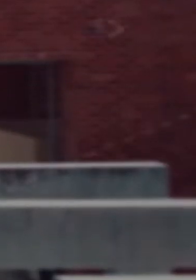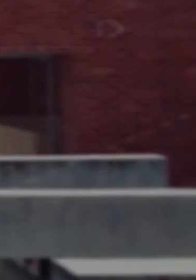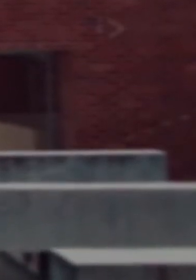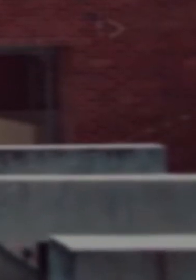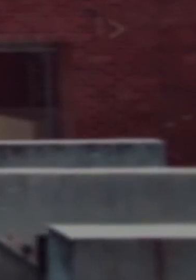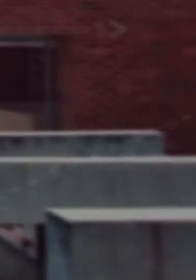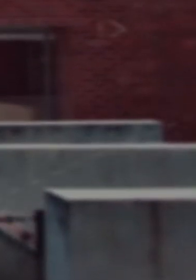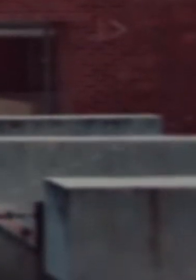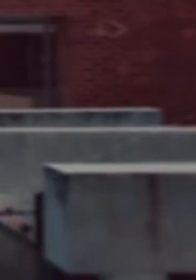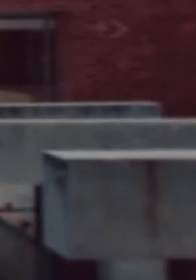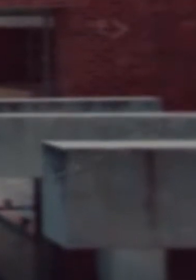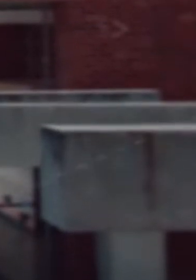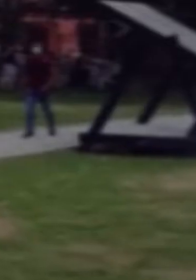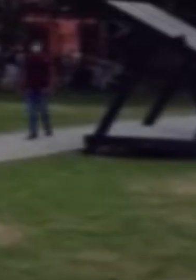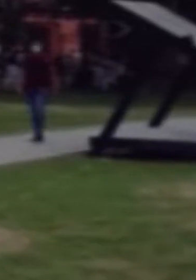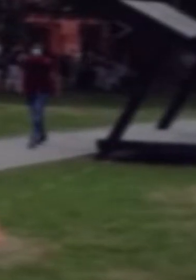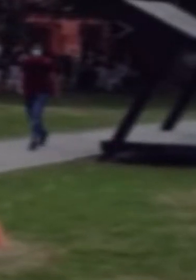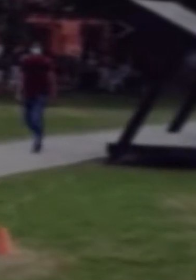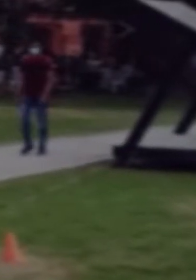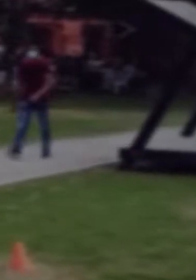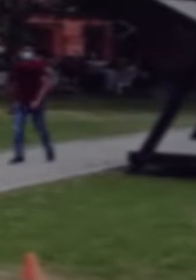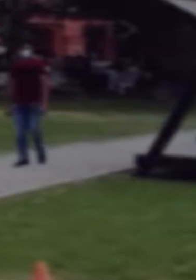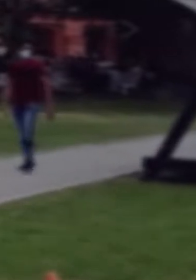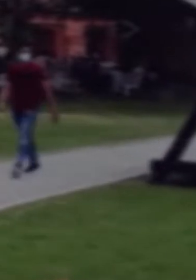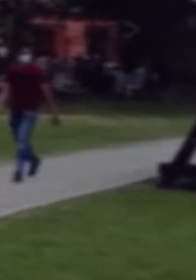¡Gracias! ¡Gracias!